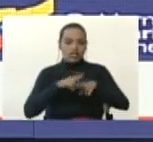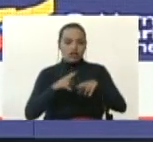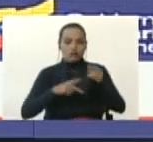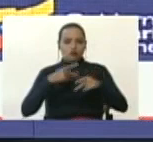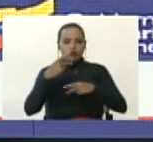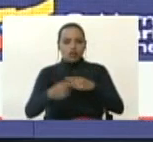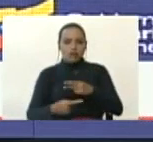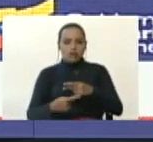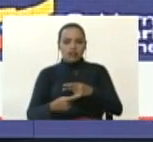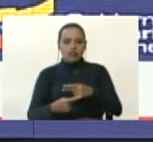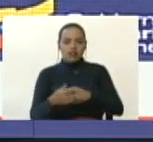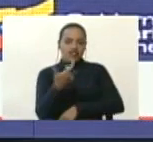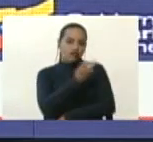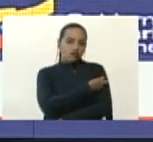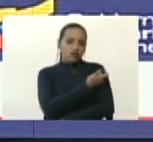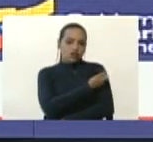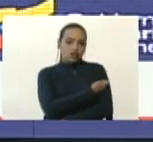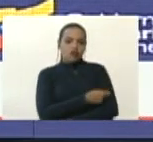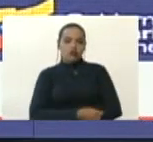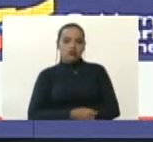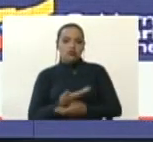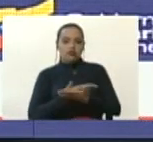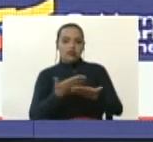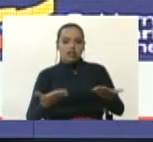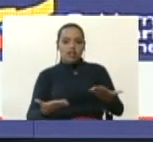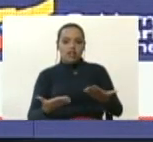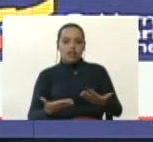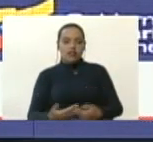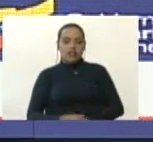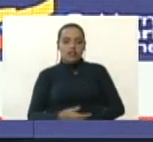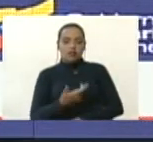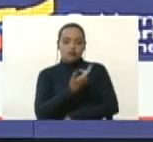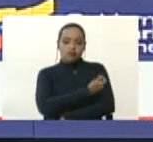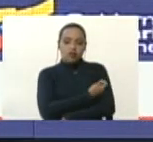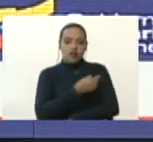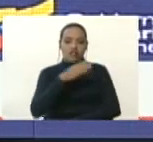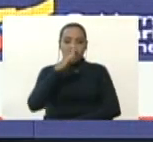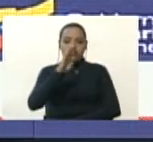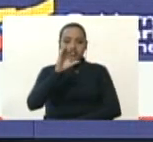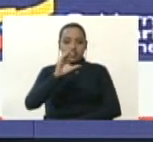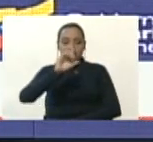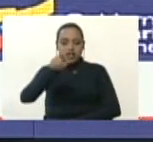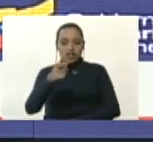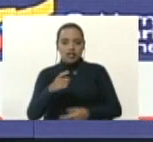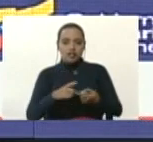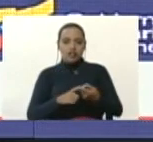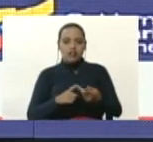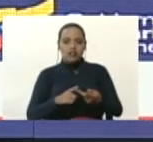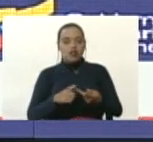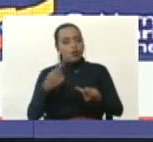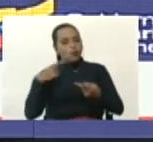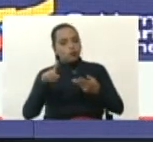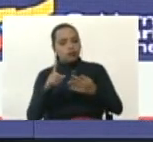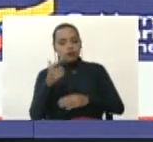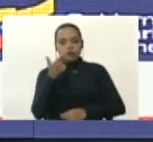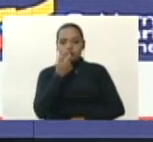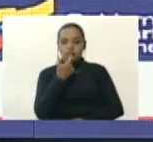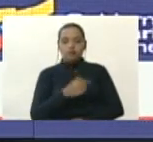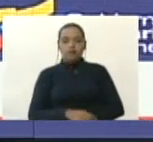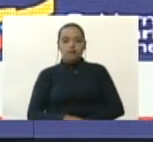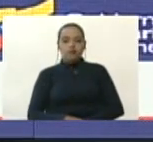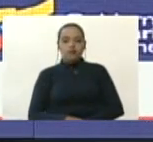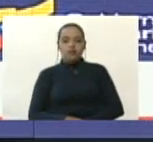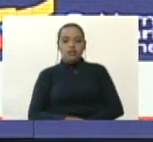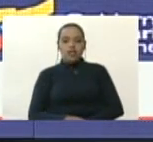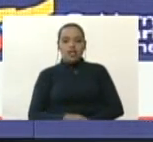de vacunación. Se van a dar dosis de BCG, Bacillus Calmette Guérin, de